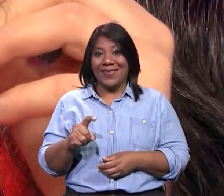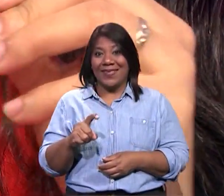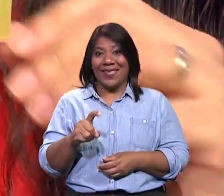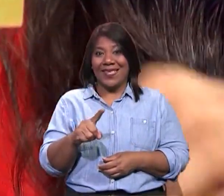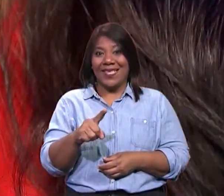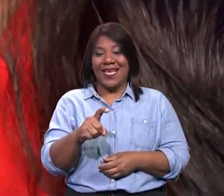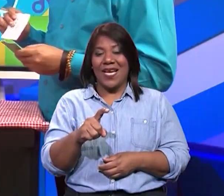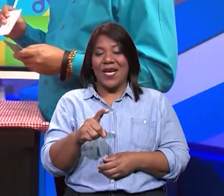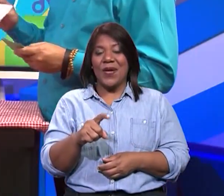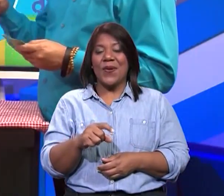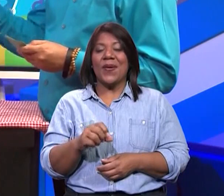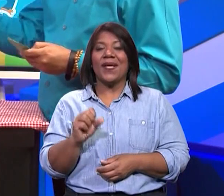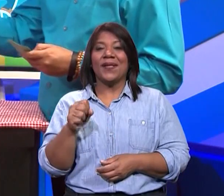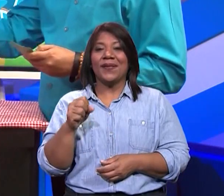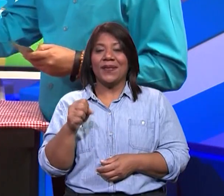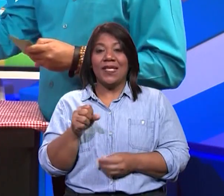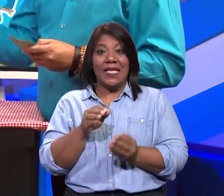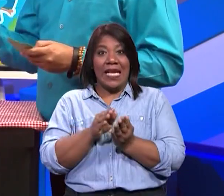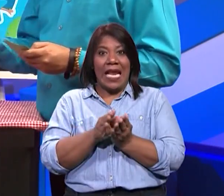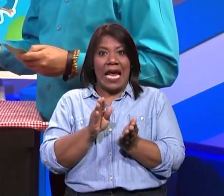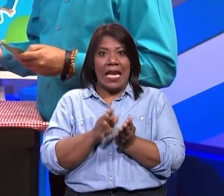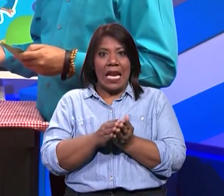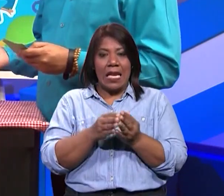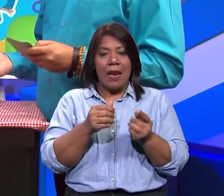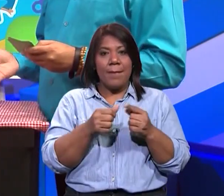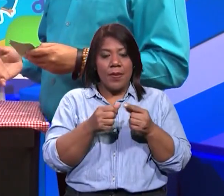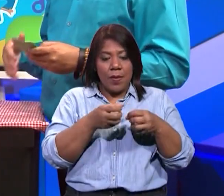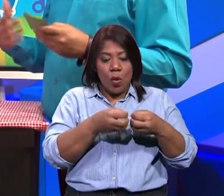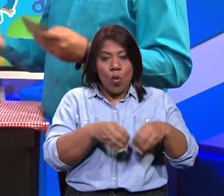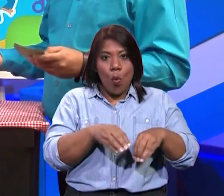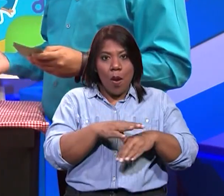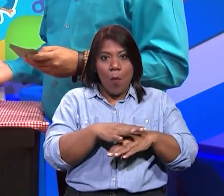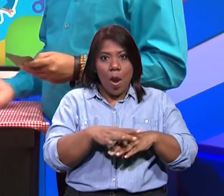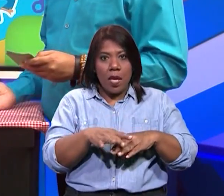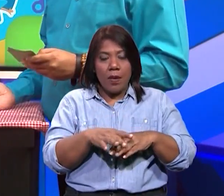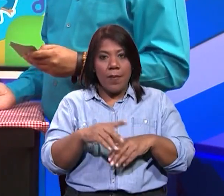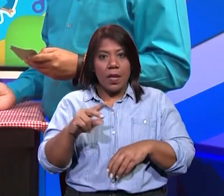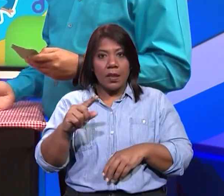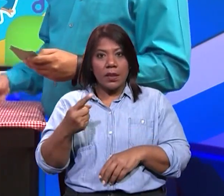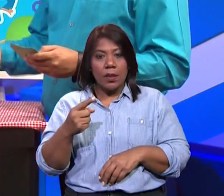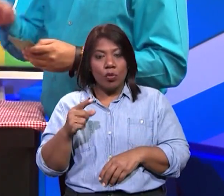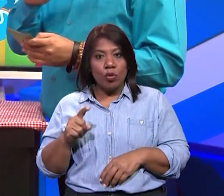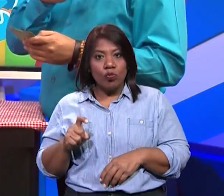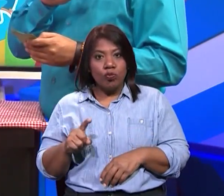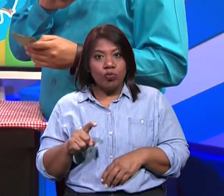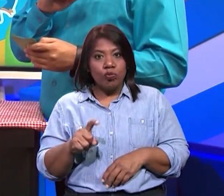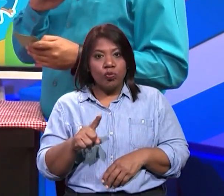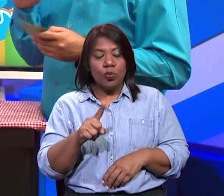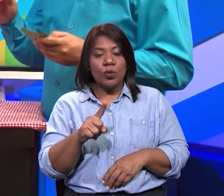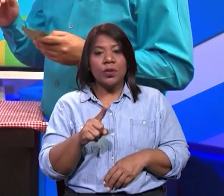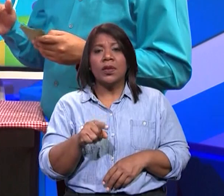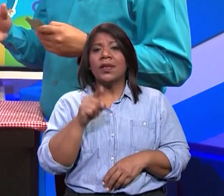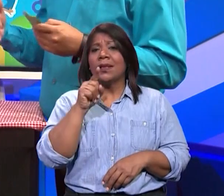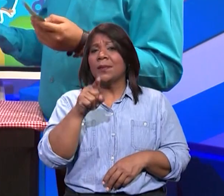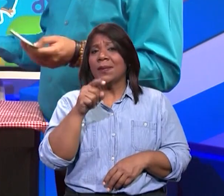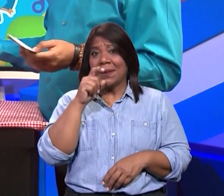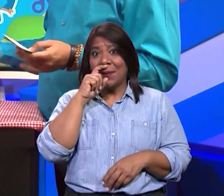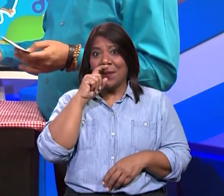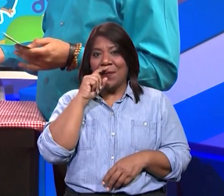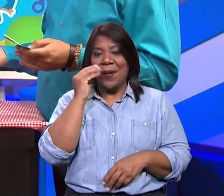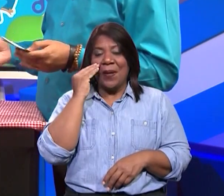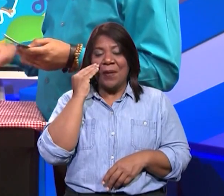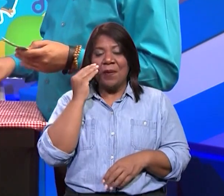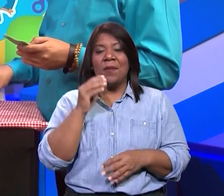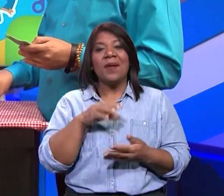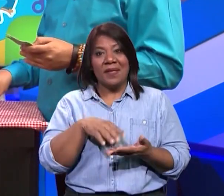Renacuajo, muy bien, excelente. ¿Ven qué interesantes, padres de familia, se hacen este tipo de actividades completamente fáciles y que